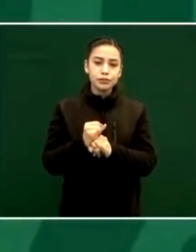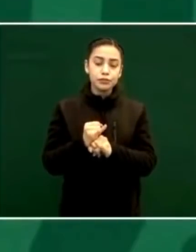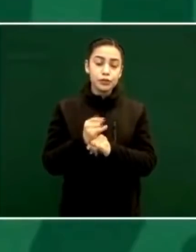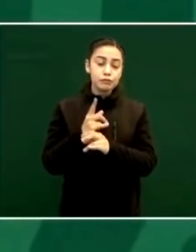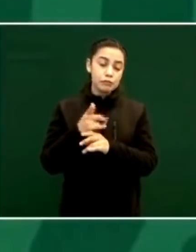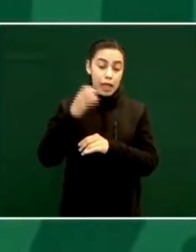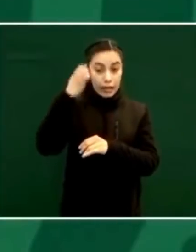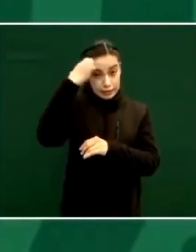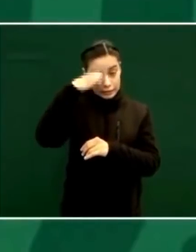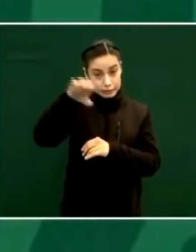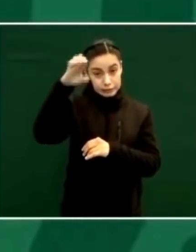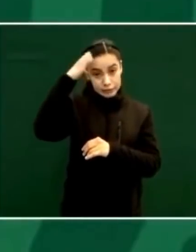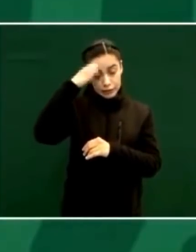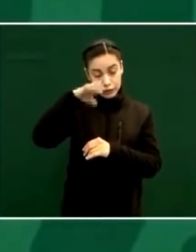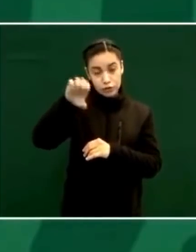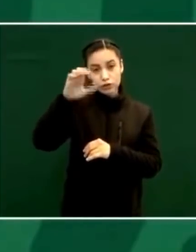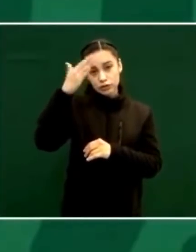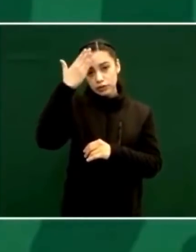expertos